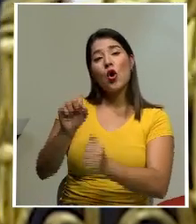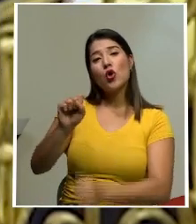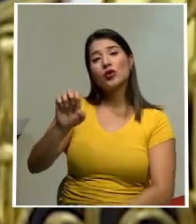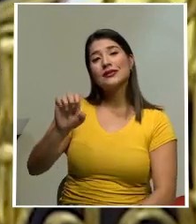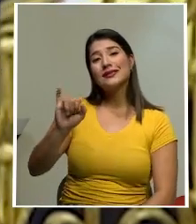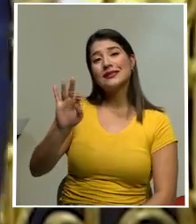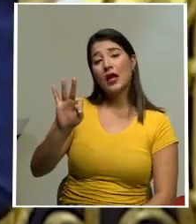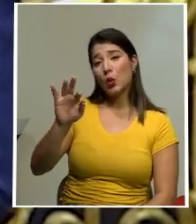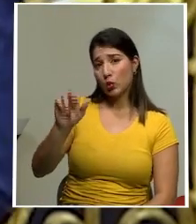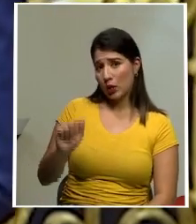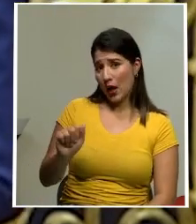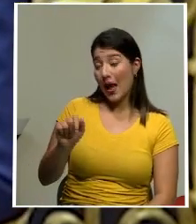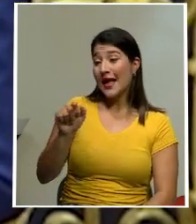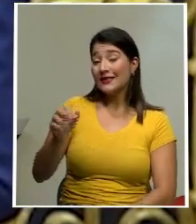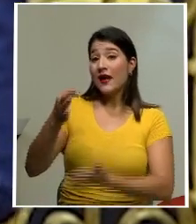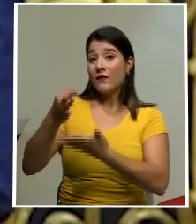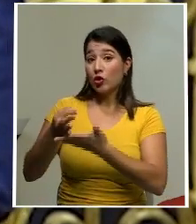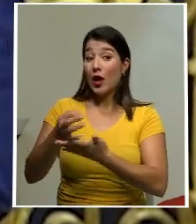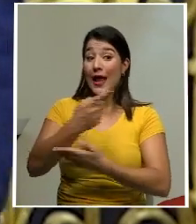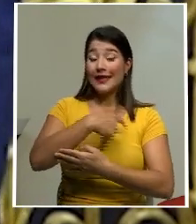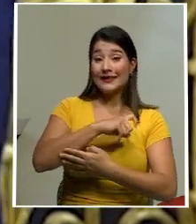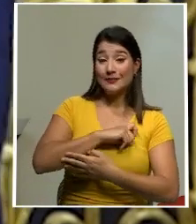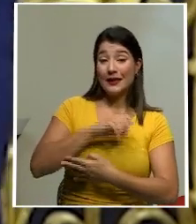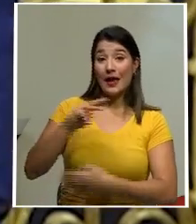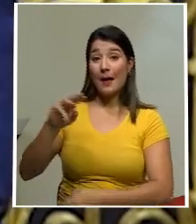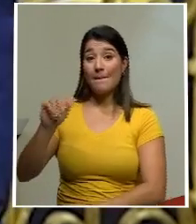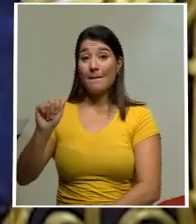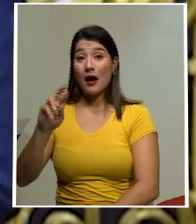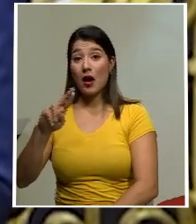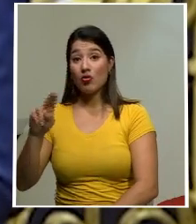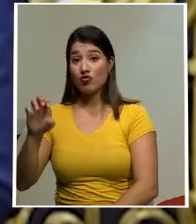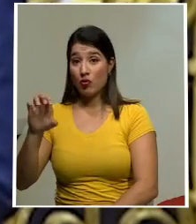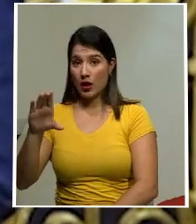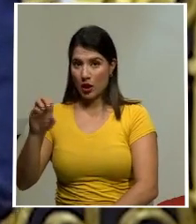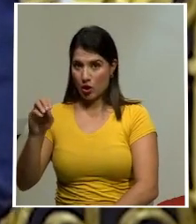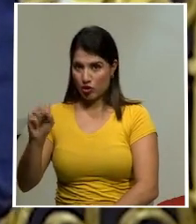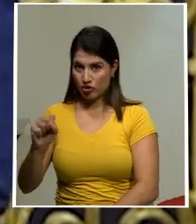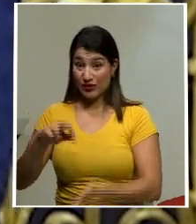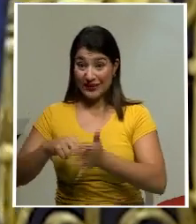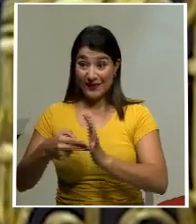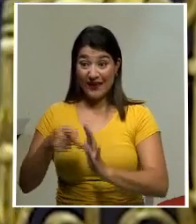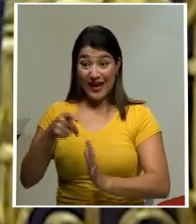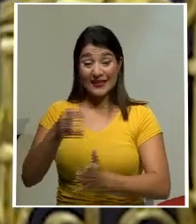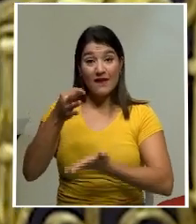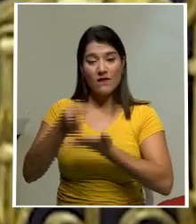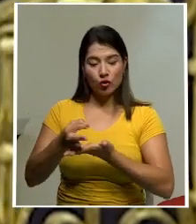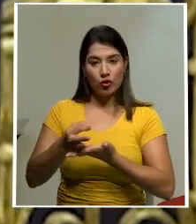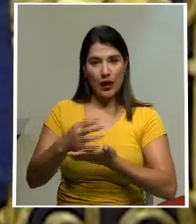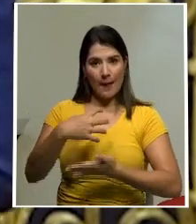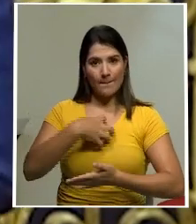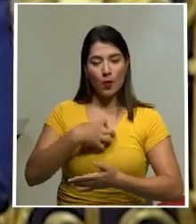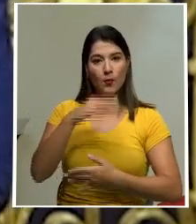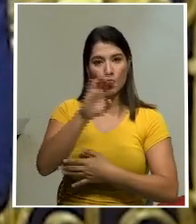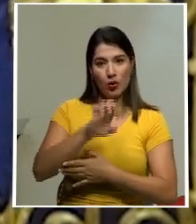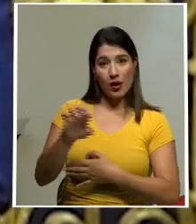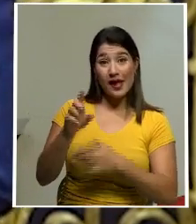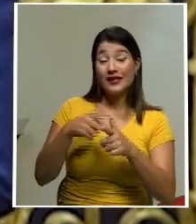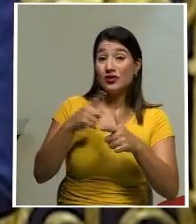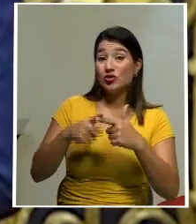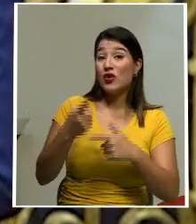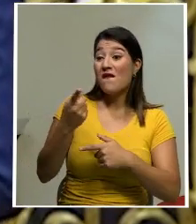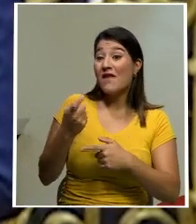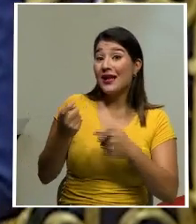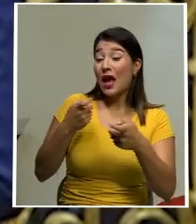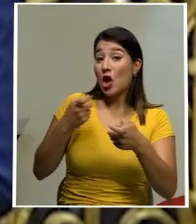de España para con Marruecos, sino también es una frontera europea y que en consecuencia la falta de control por parte, en este caso, de